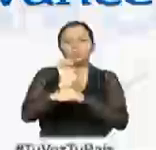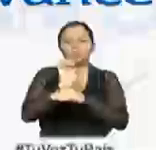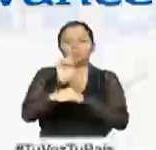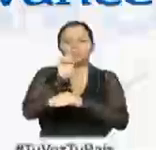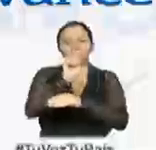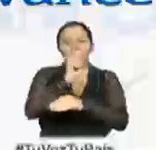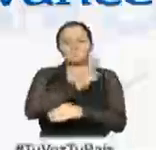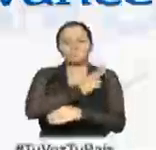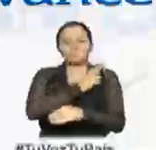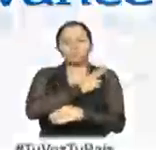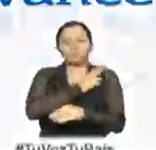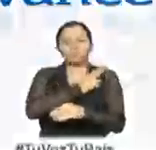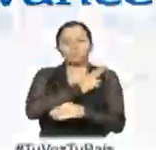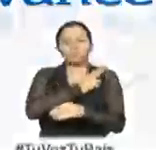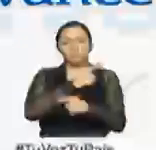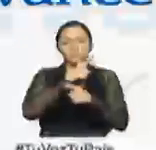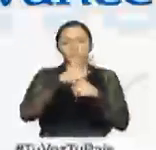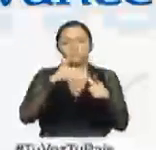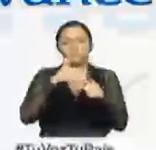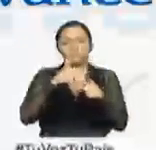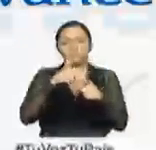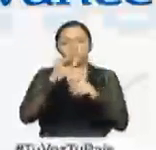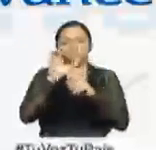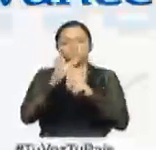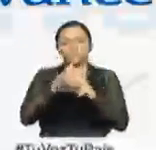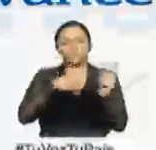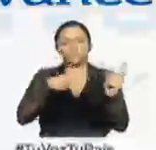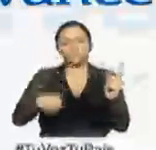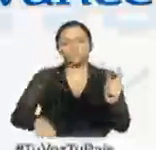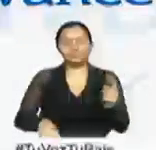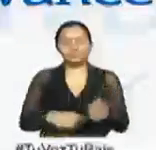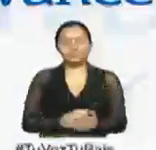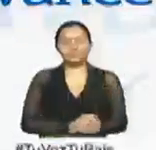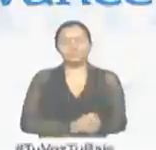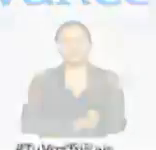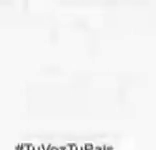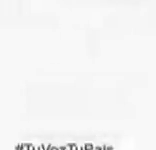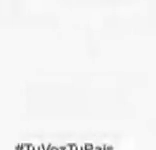la Universidad de Lenguas y Cultura de Beijing. Ya regresamos.